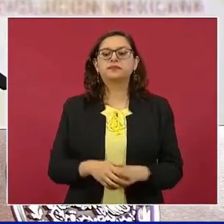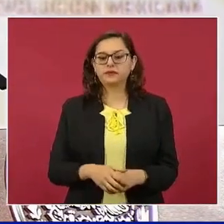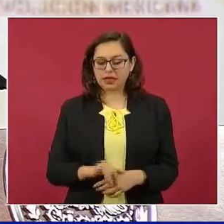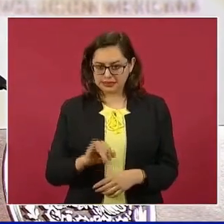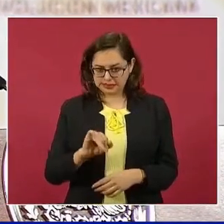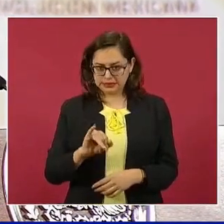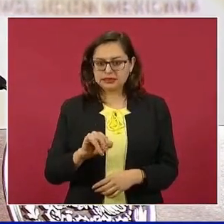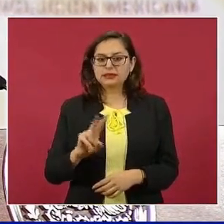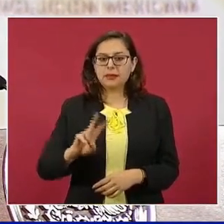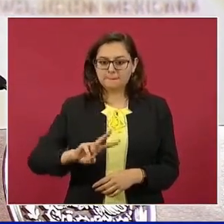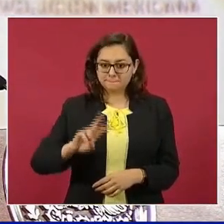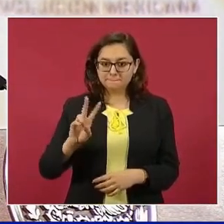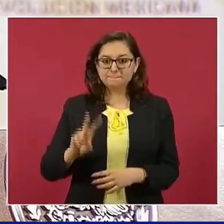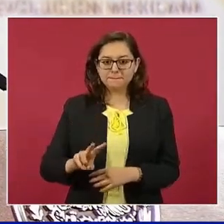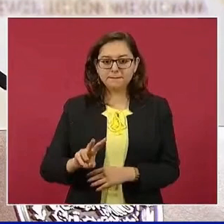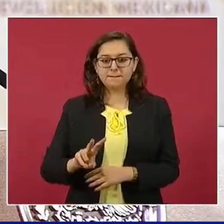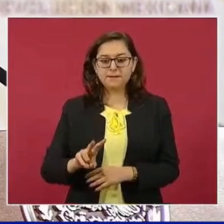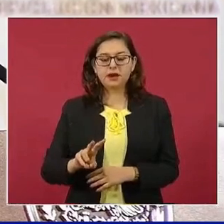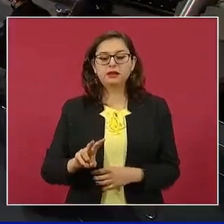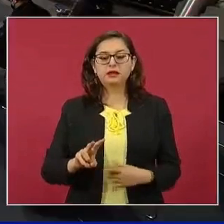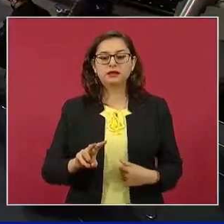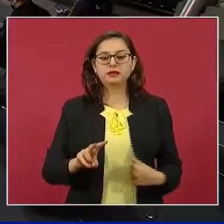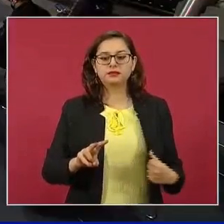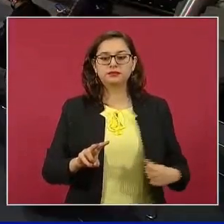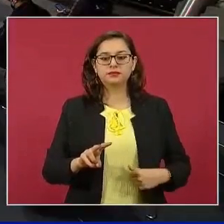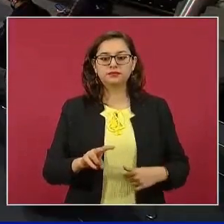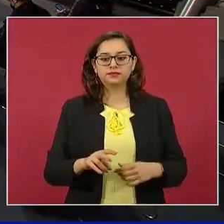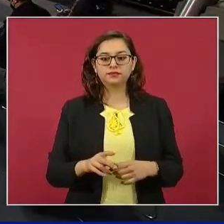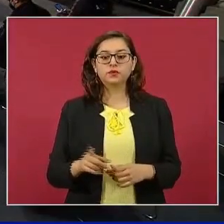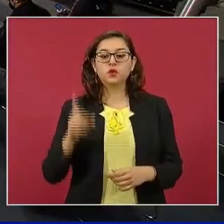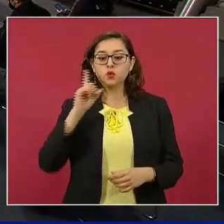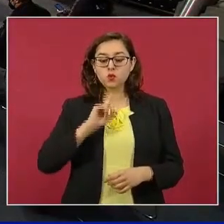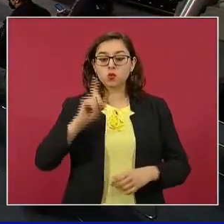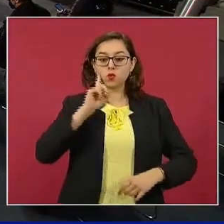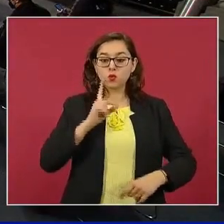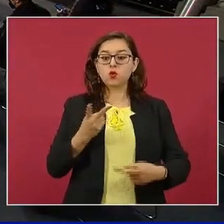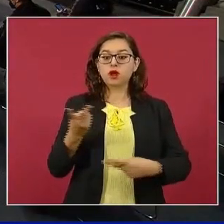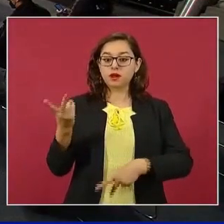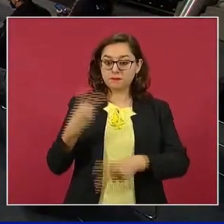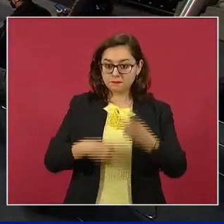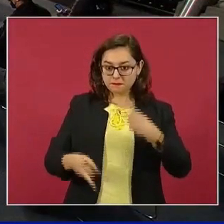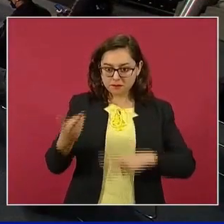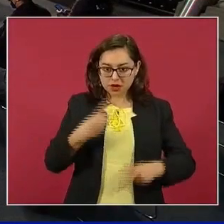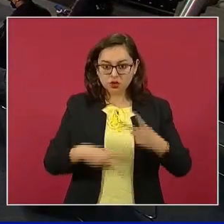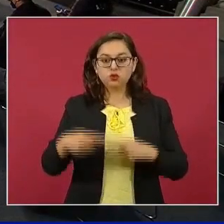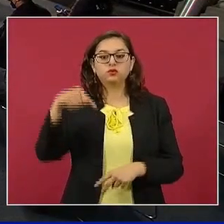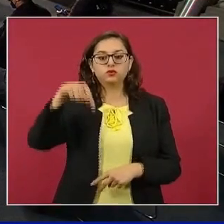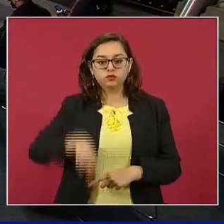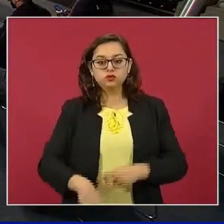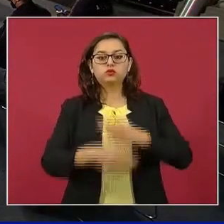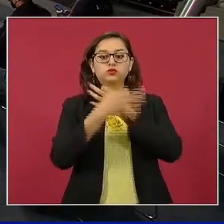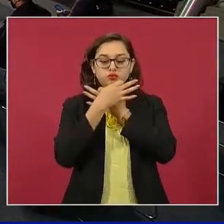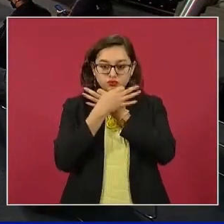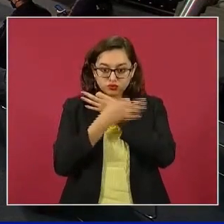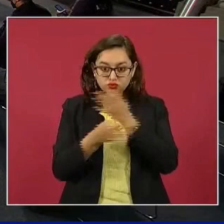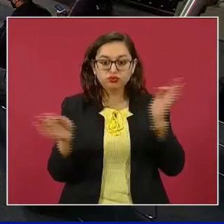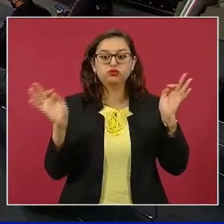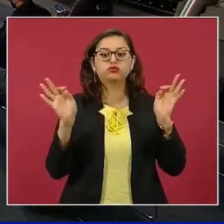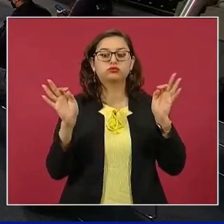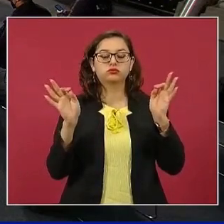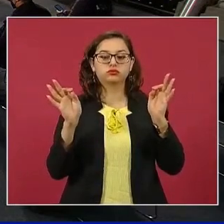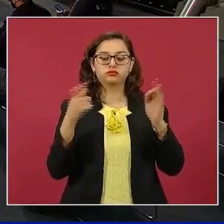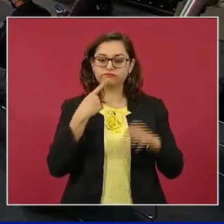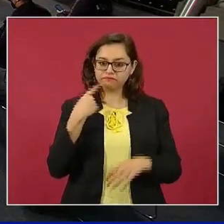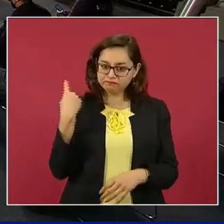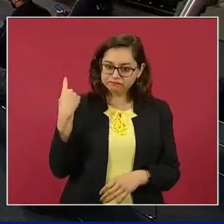y estuvo aquí haciendo su denuncia, como vienen todos, porque hay